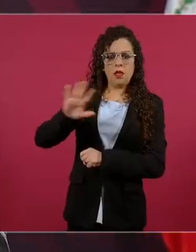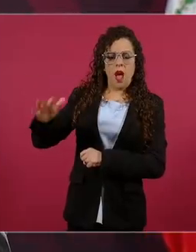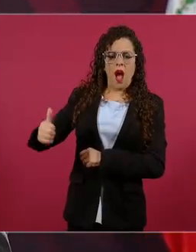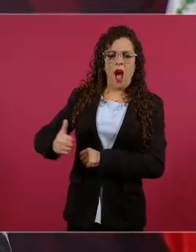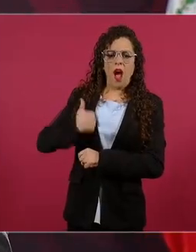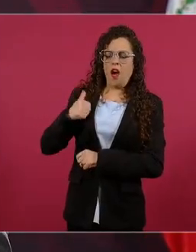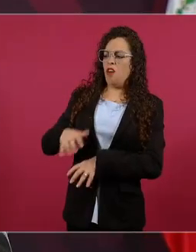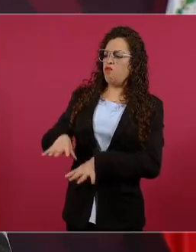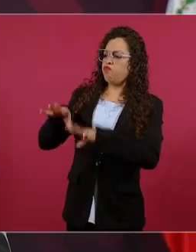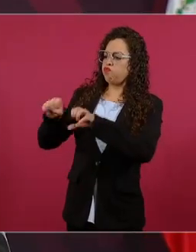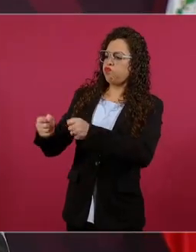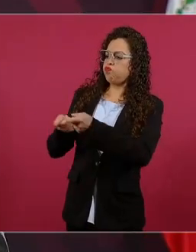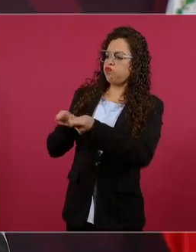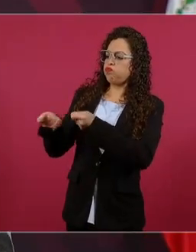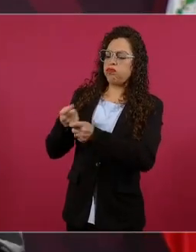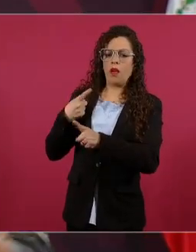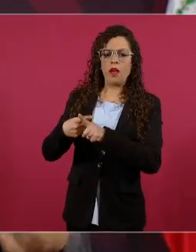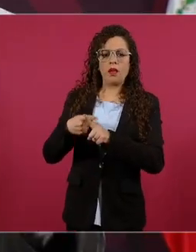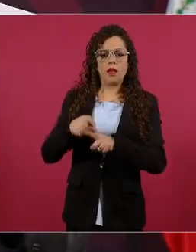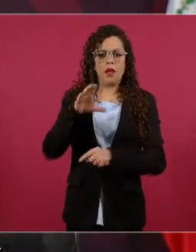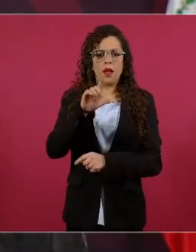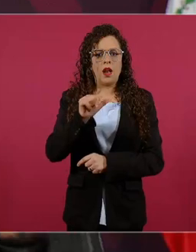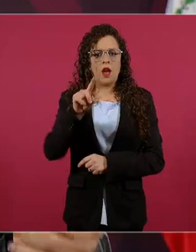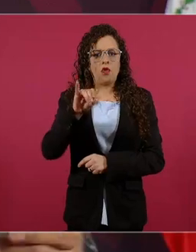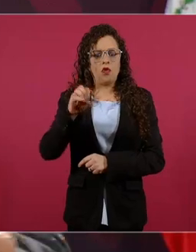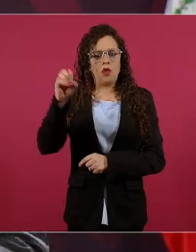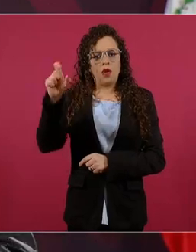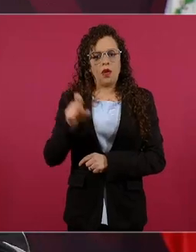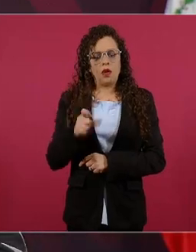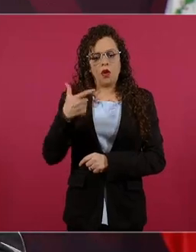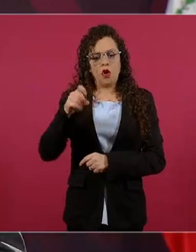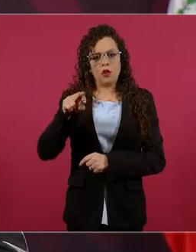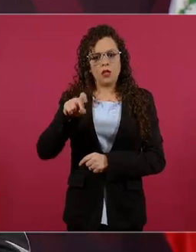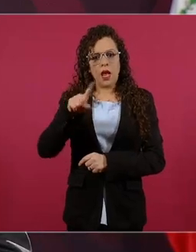González y su grupo?